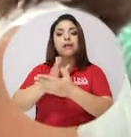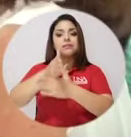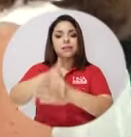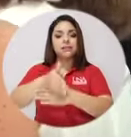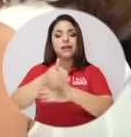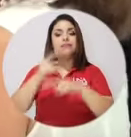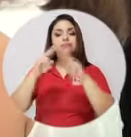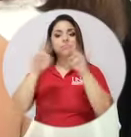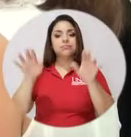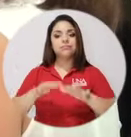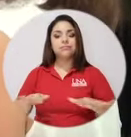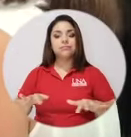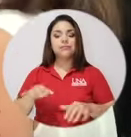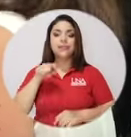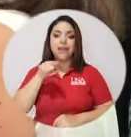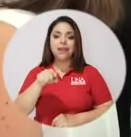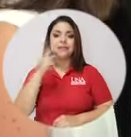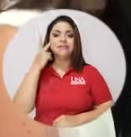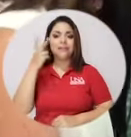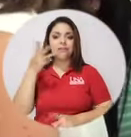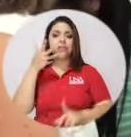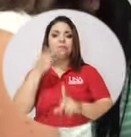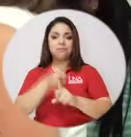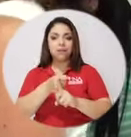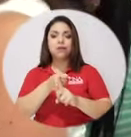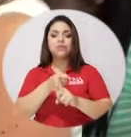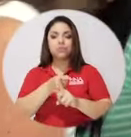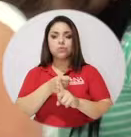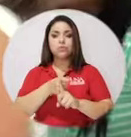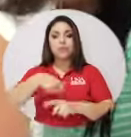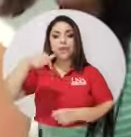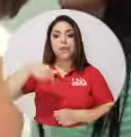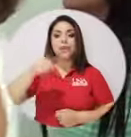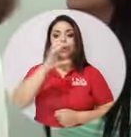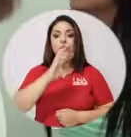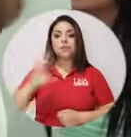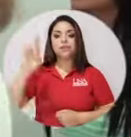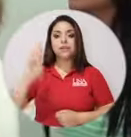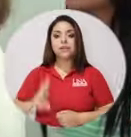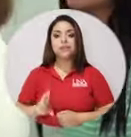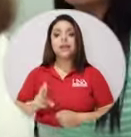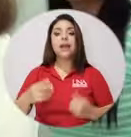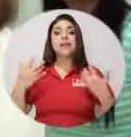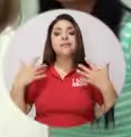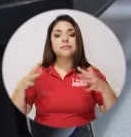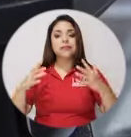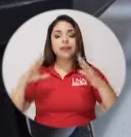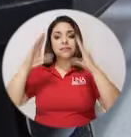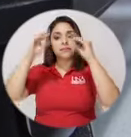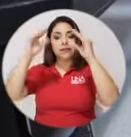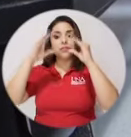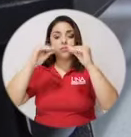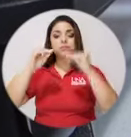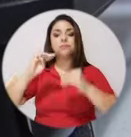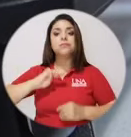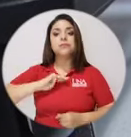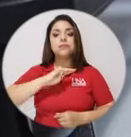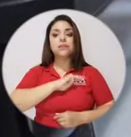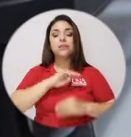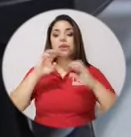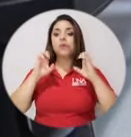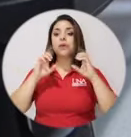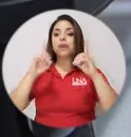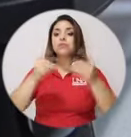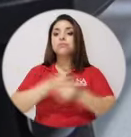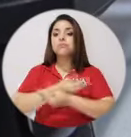accesar a los medios digitales. Entonces ahí también encontramos un impacto, y en el caso de Costa Rica pues ya los datos del Ministerio de Educación Pública son